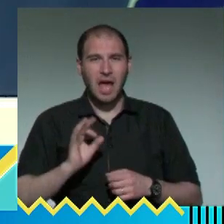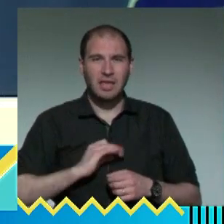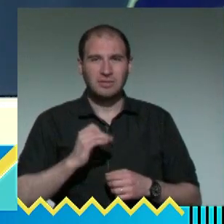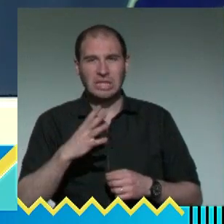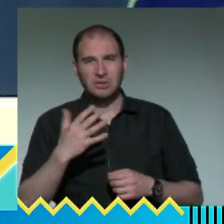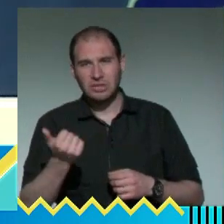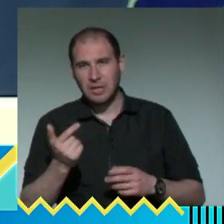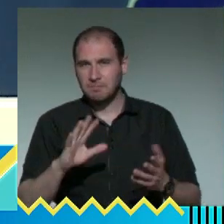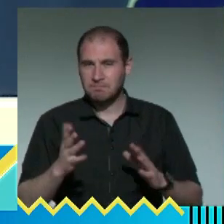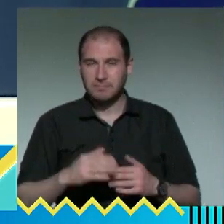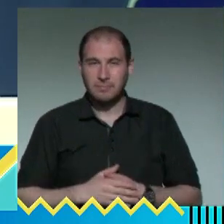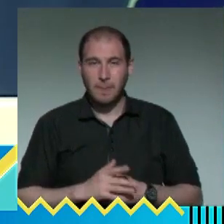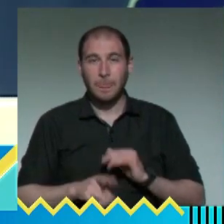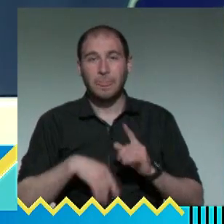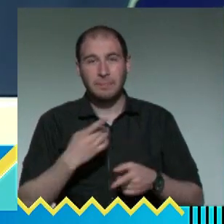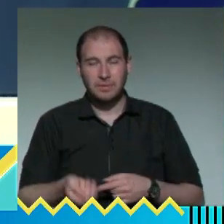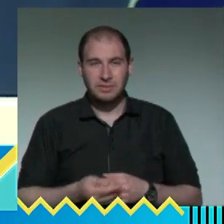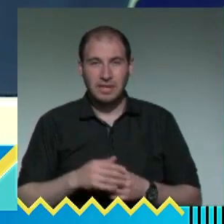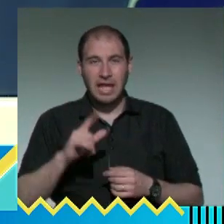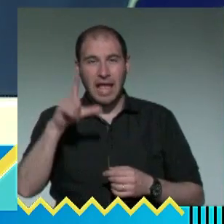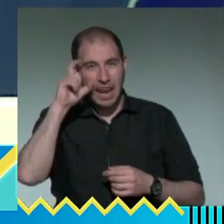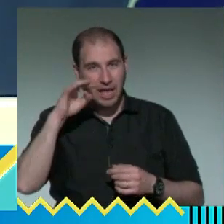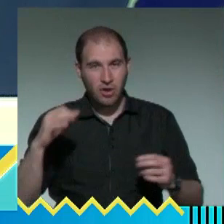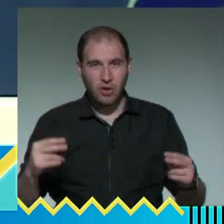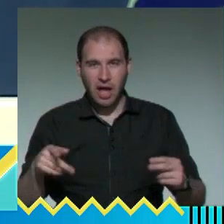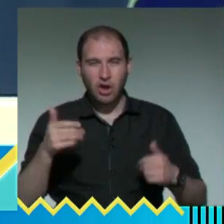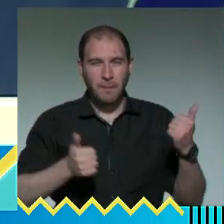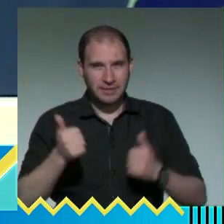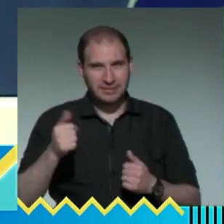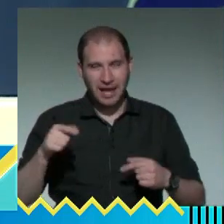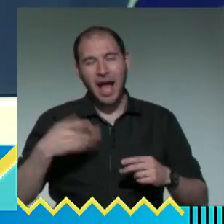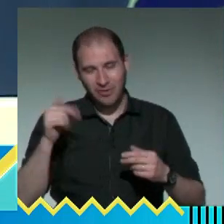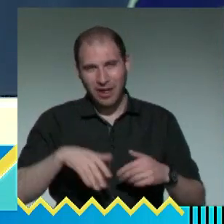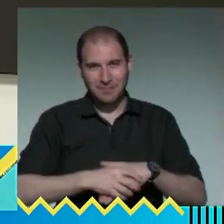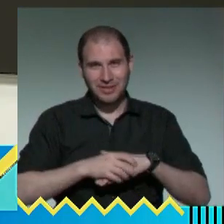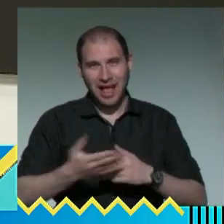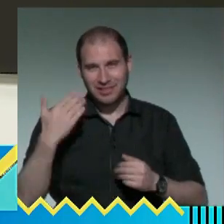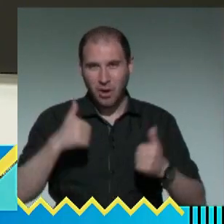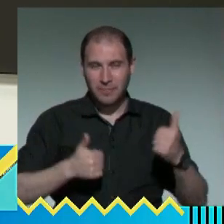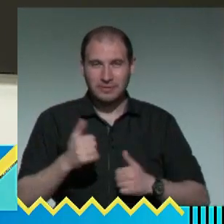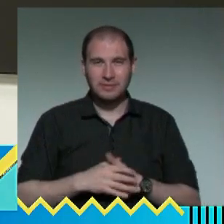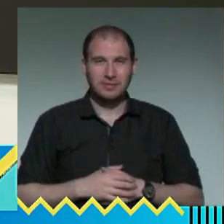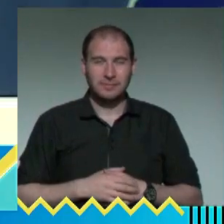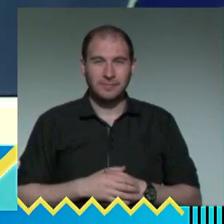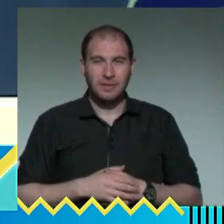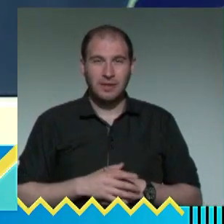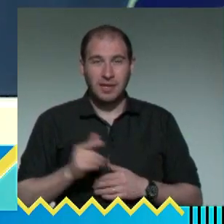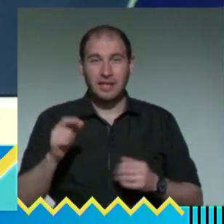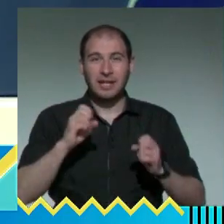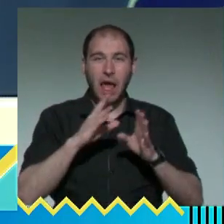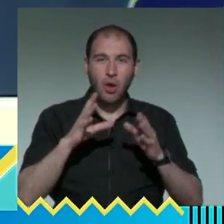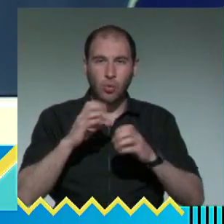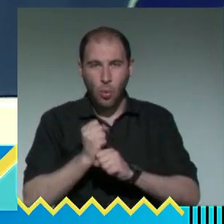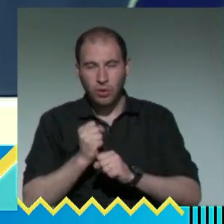años. Bien. Y después me cruzo con Leo, que era la competencia, ahora somos amigos, que tenía Claro Oscuro,